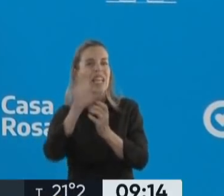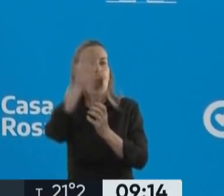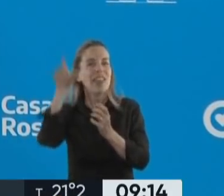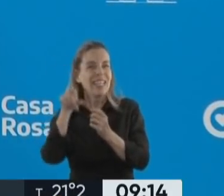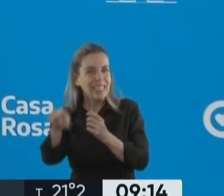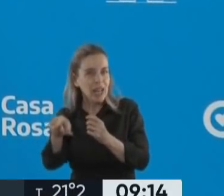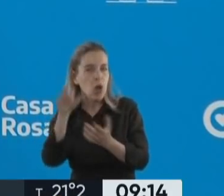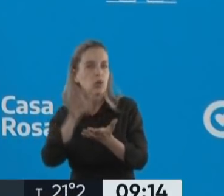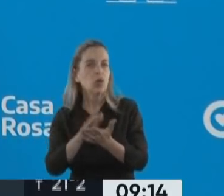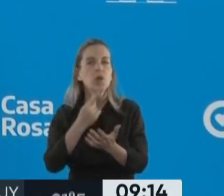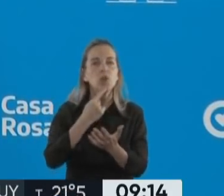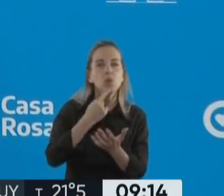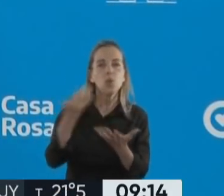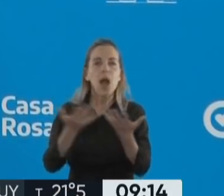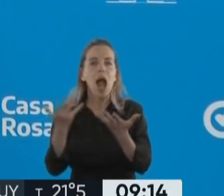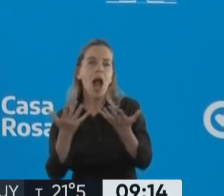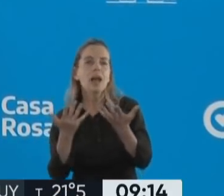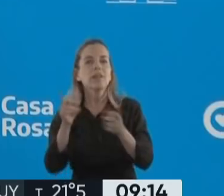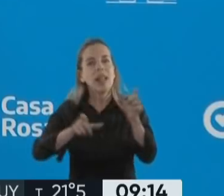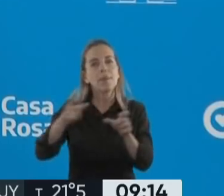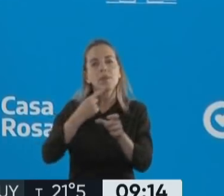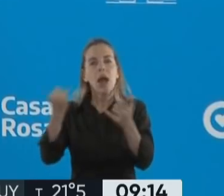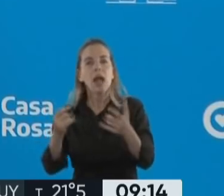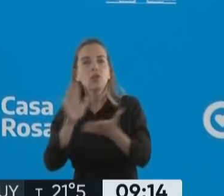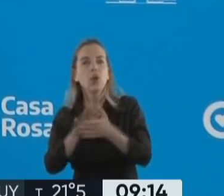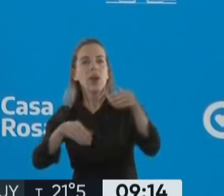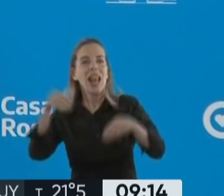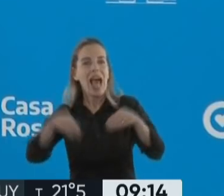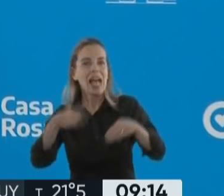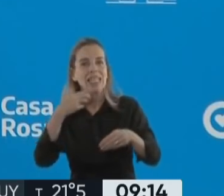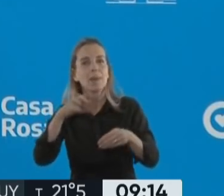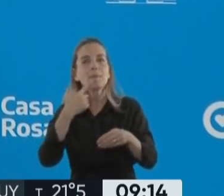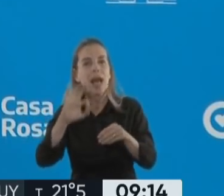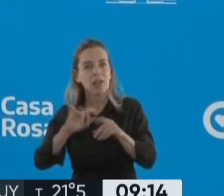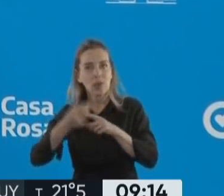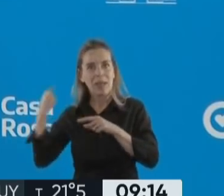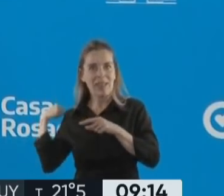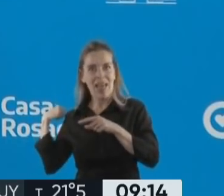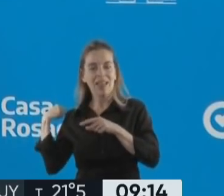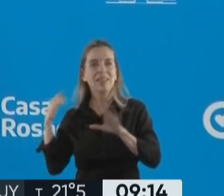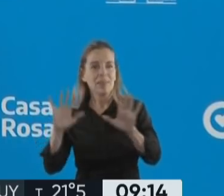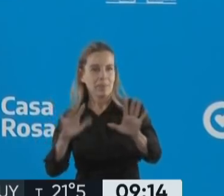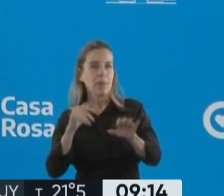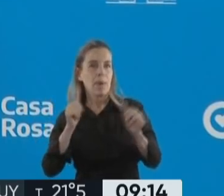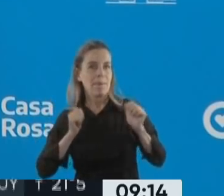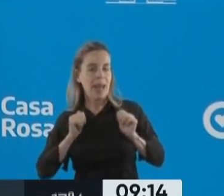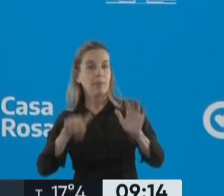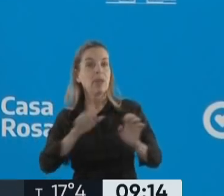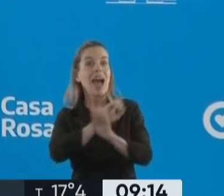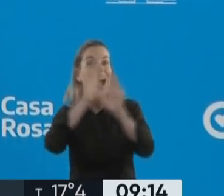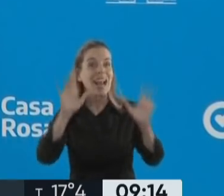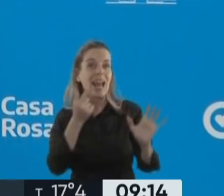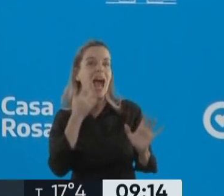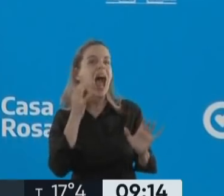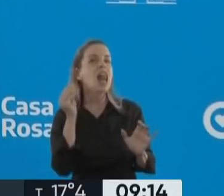respecto a algunas de estas dudas que se están expresando en el tema de las PASO. Antes de hacerlo, un segundo más, porque no está en el video, pero quiero aclarar